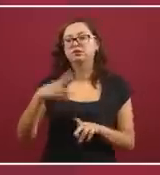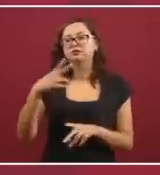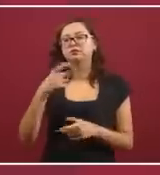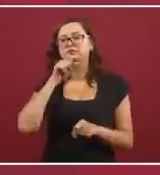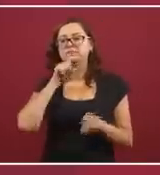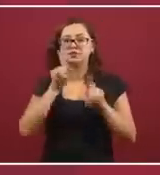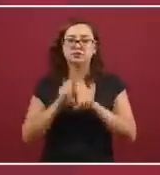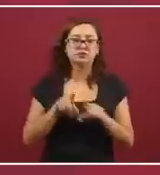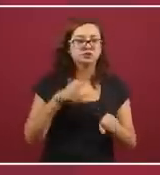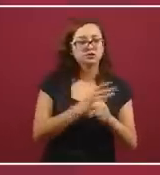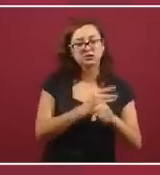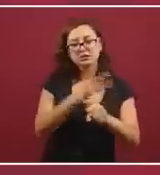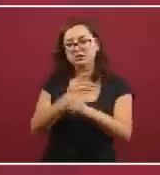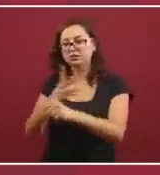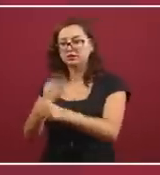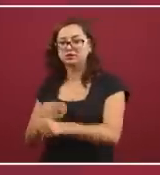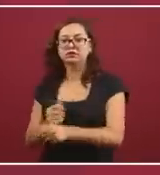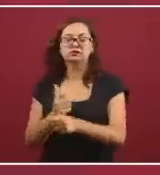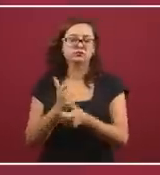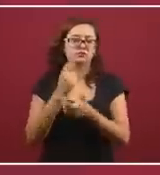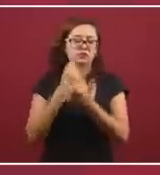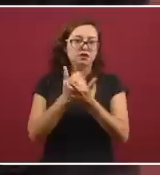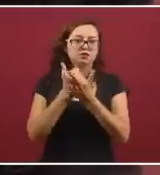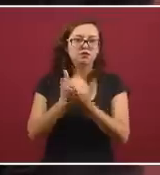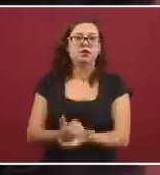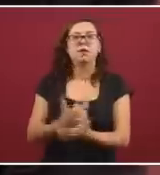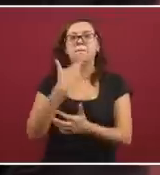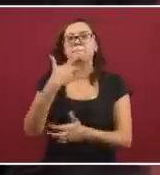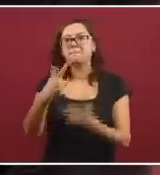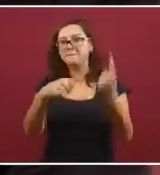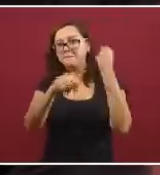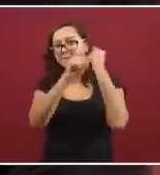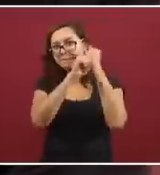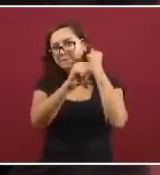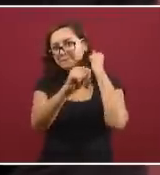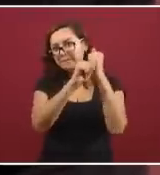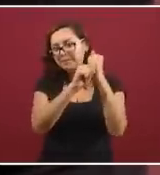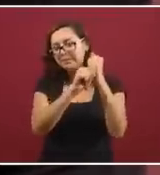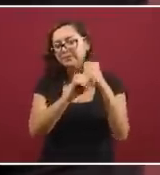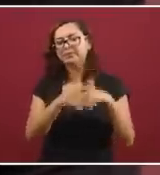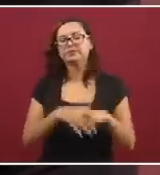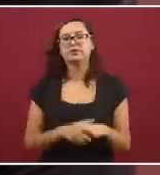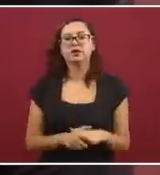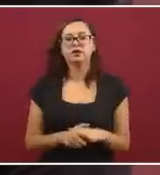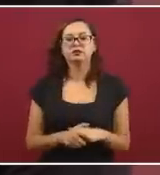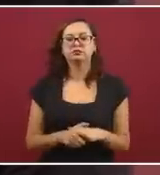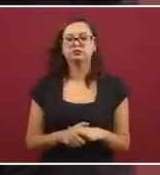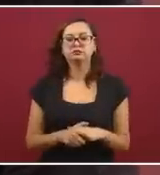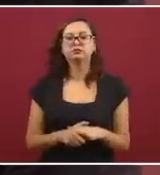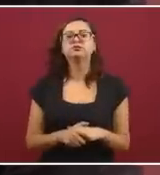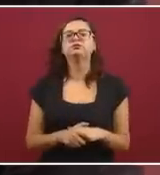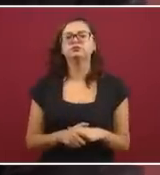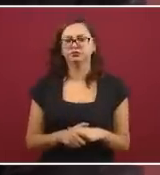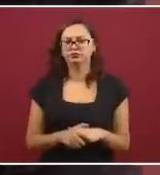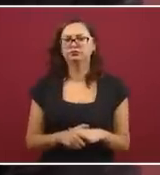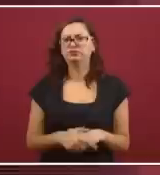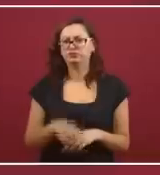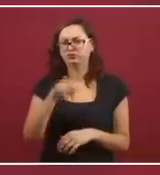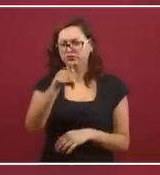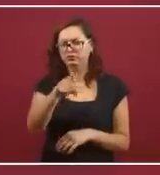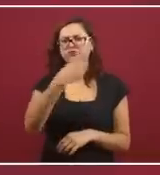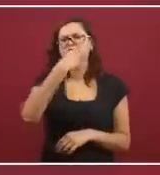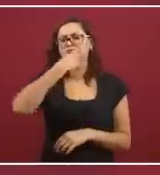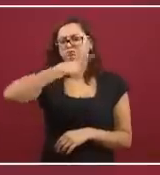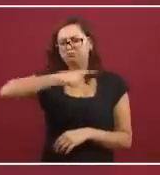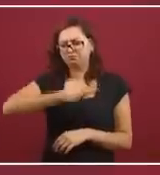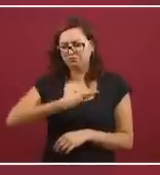el transporte y voy a tomar en cuenta lo que dice